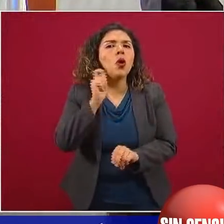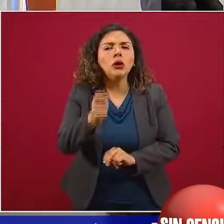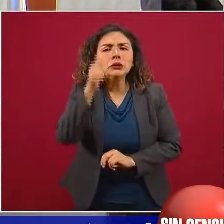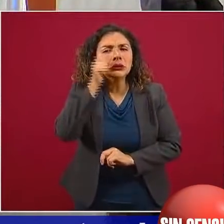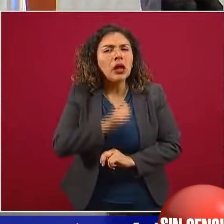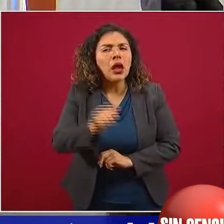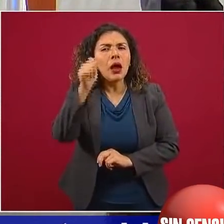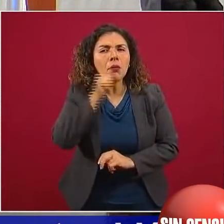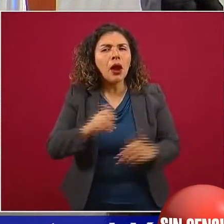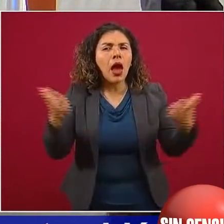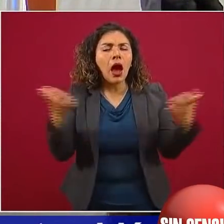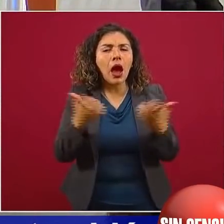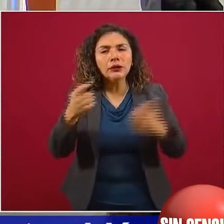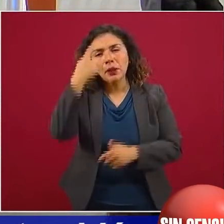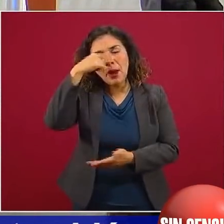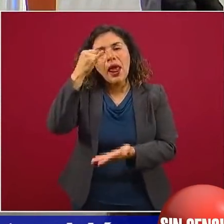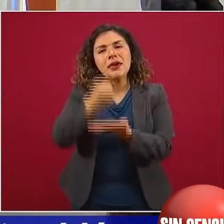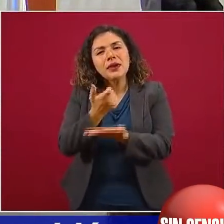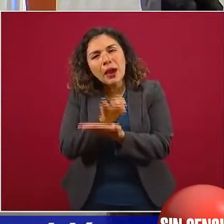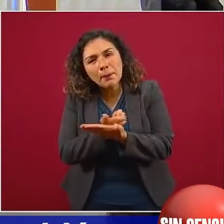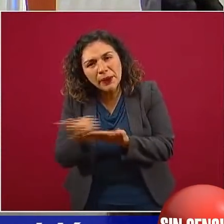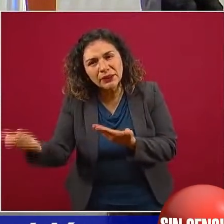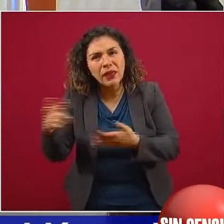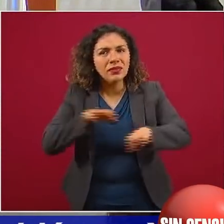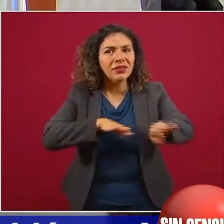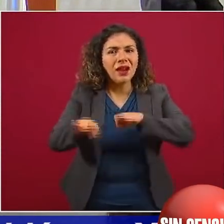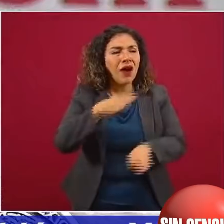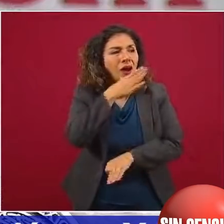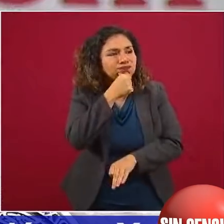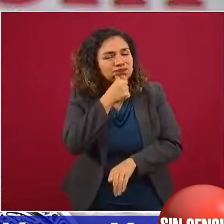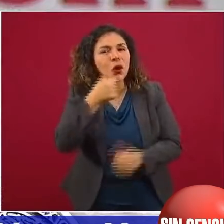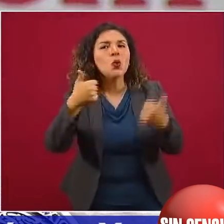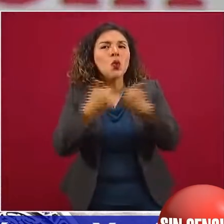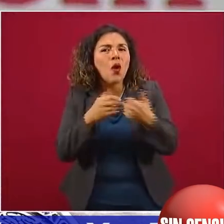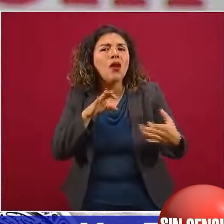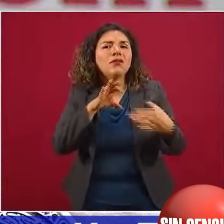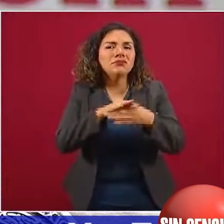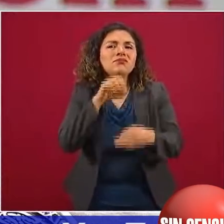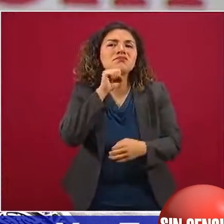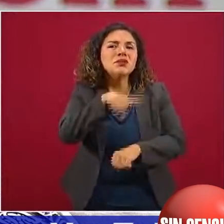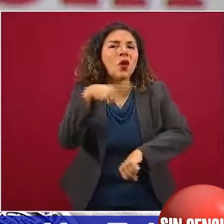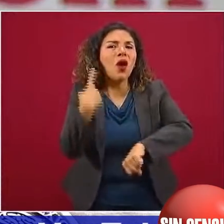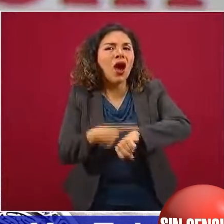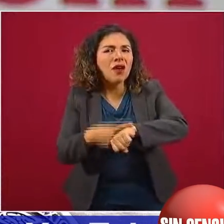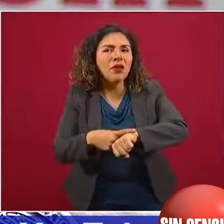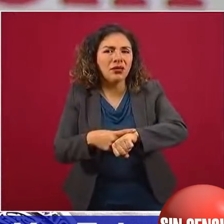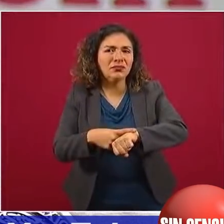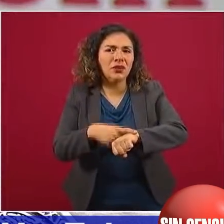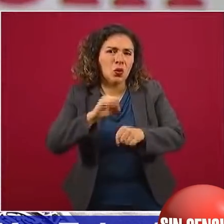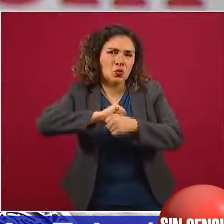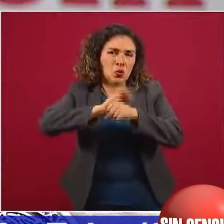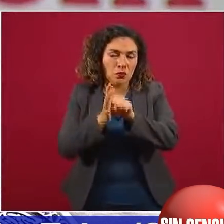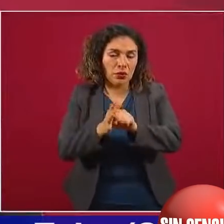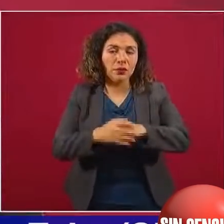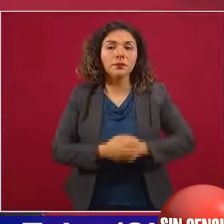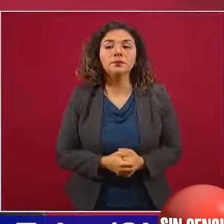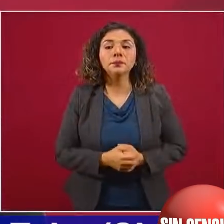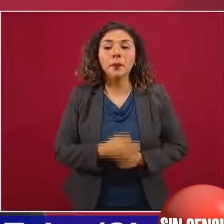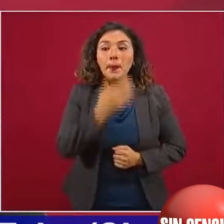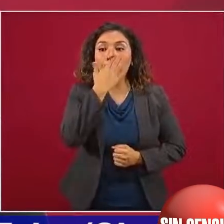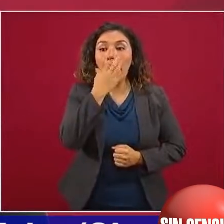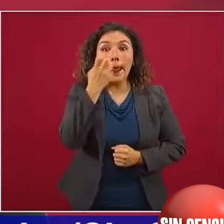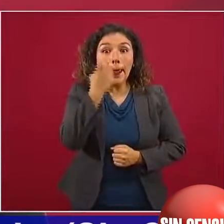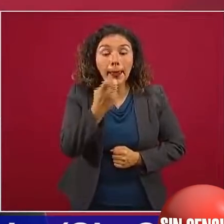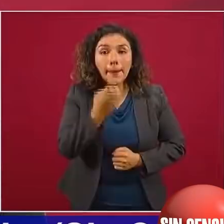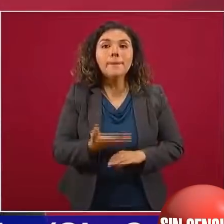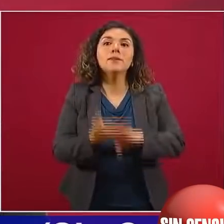siempre, las incapacidades laborales que se relacionan con el síndrome clínico de COVID. Y esto ha sido